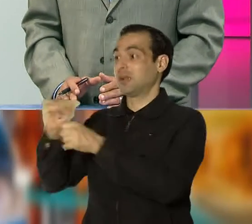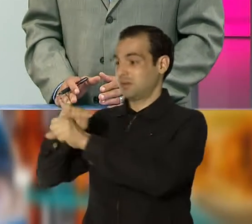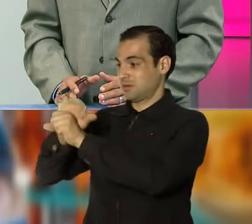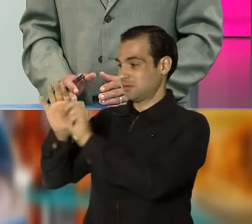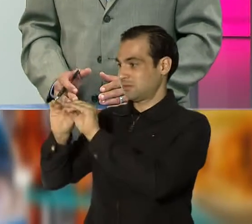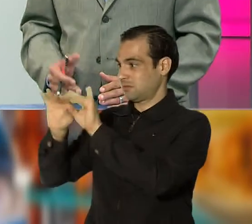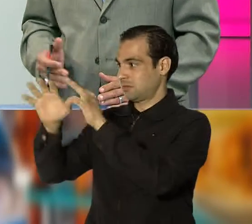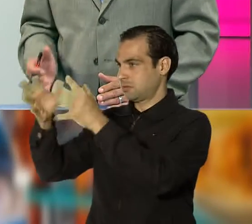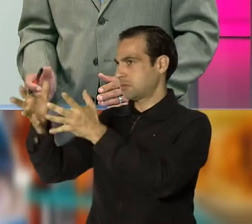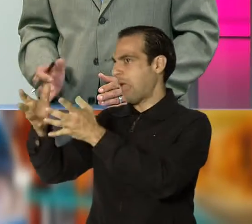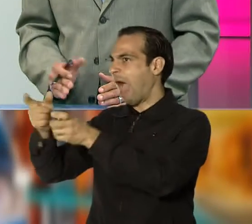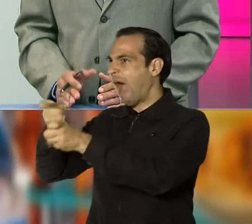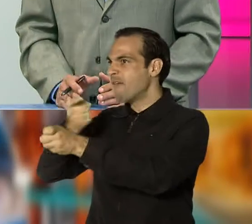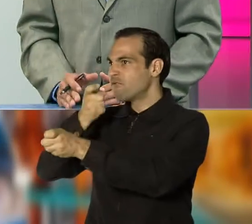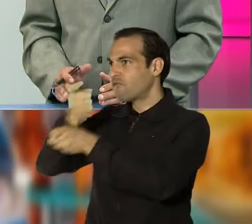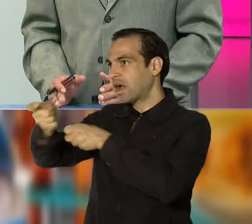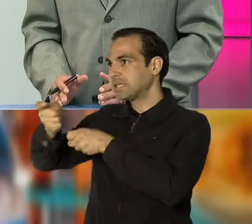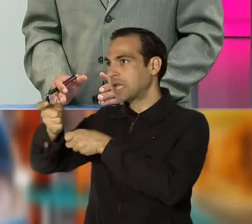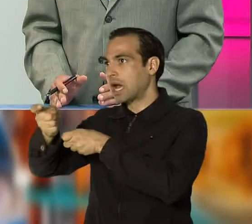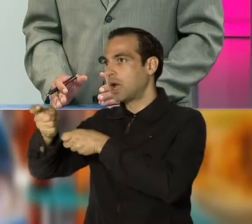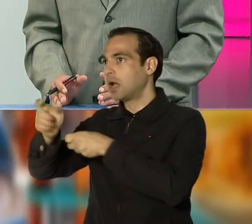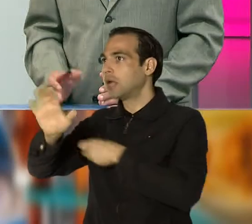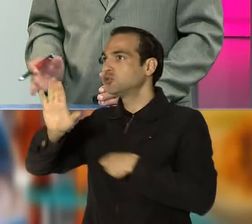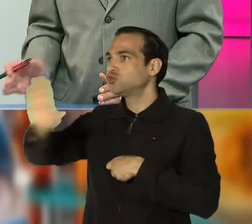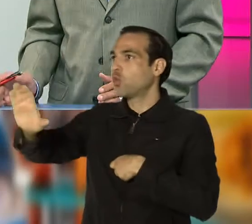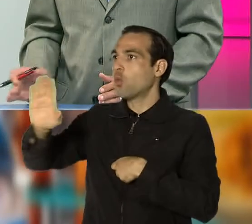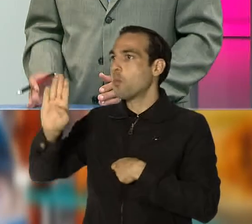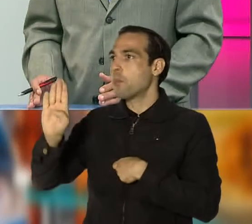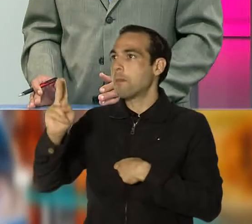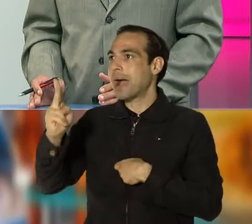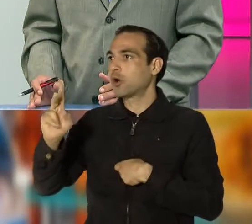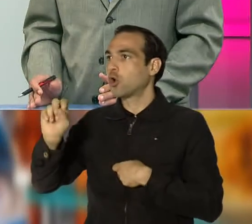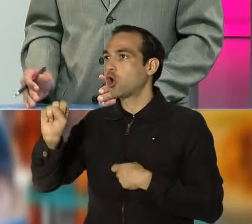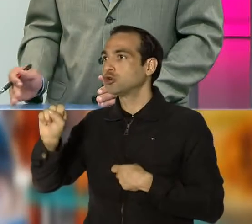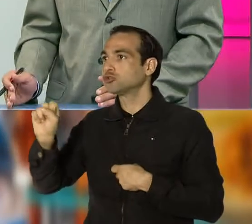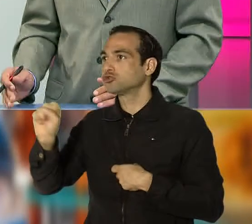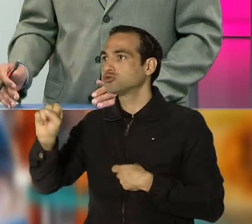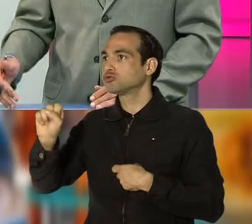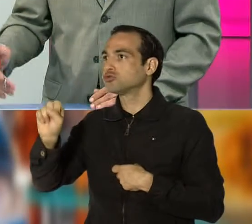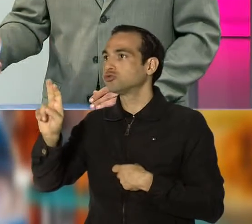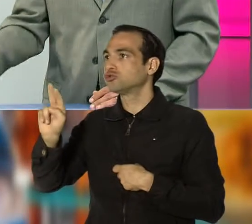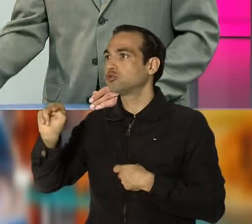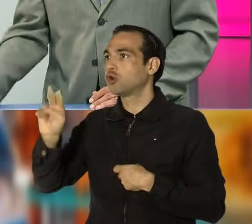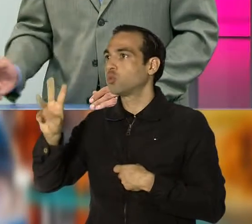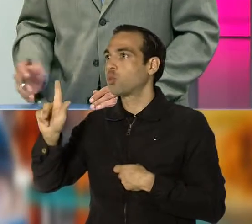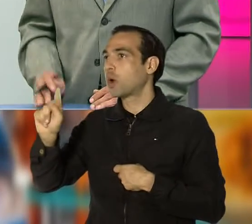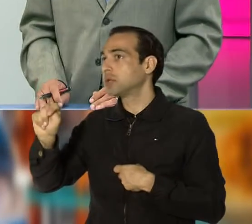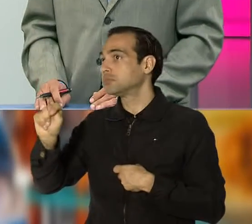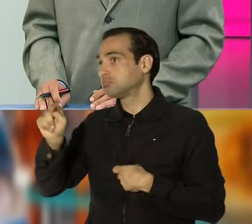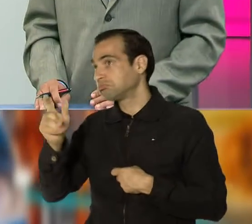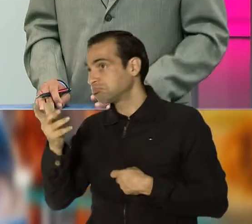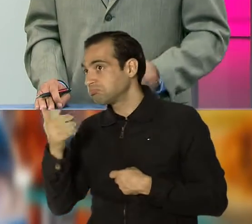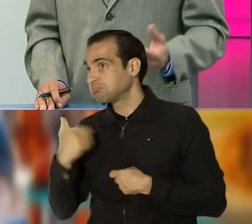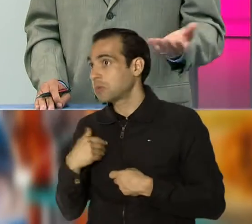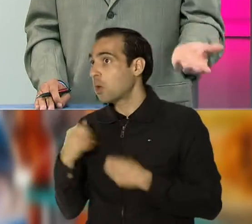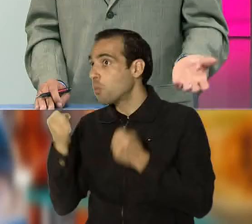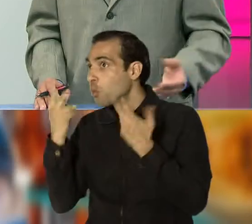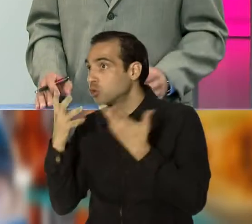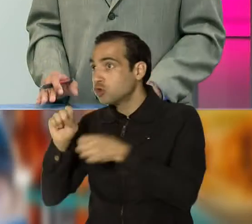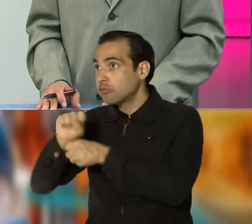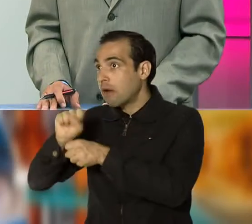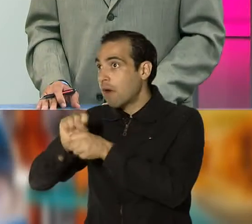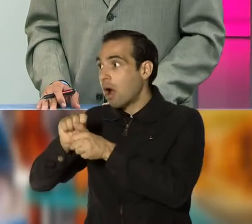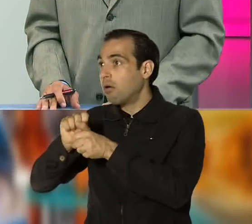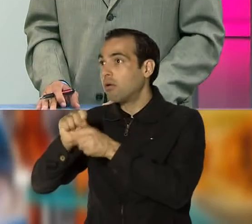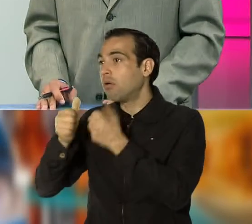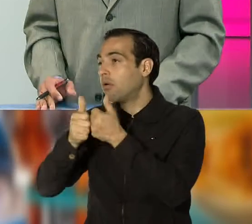o qué ha producido dentro de SunWest la situación de la pandemia? Mucho trabajo a distancia, muchos clientes que